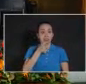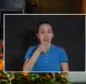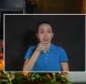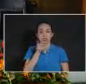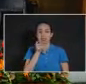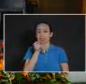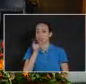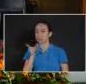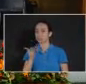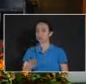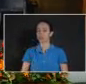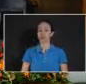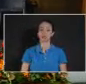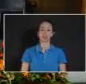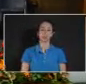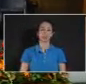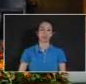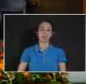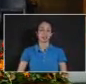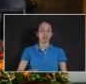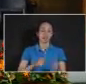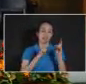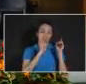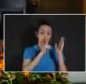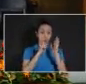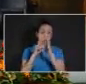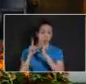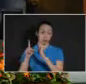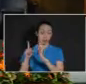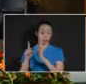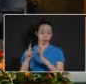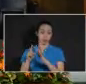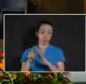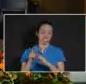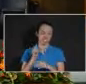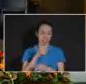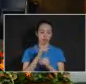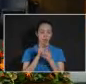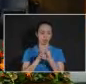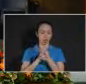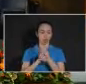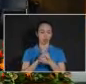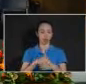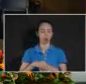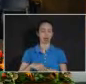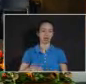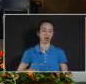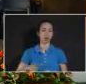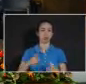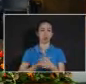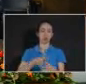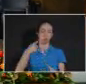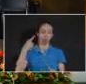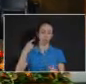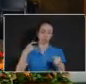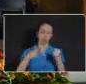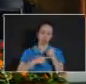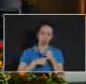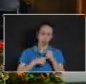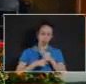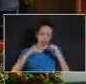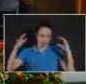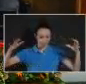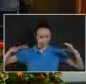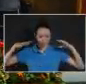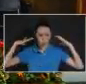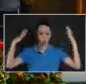Y el pastor, el apóstol, este hermano, pasando el Niágara en bicicleta, hermano. No solo por